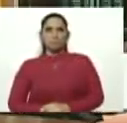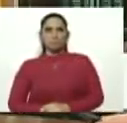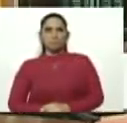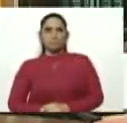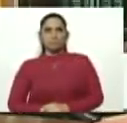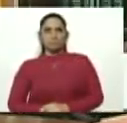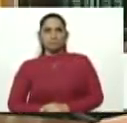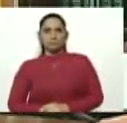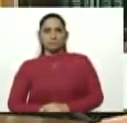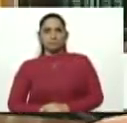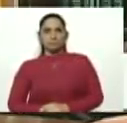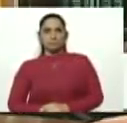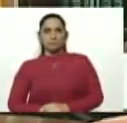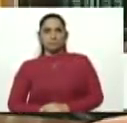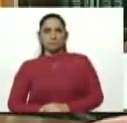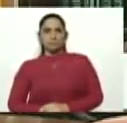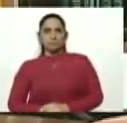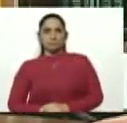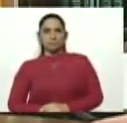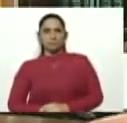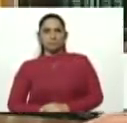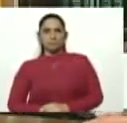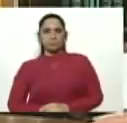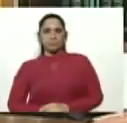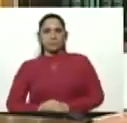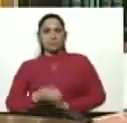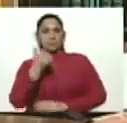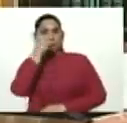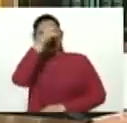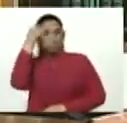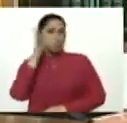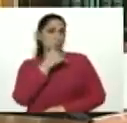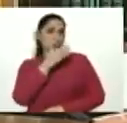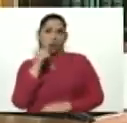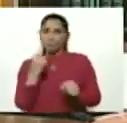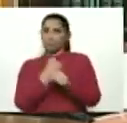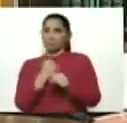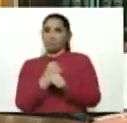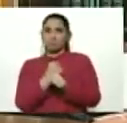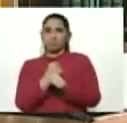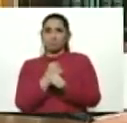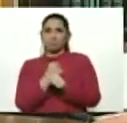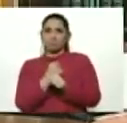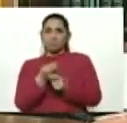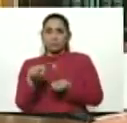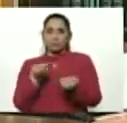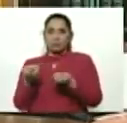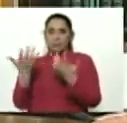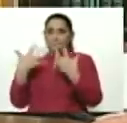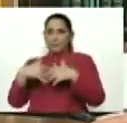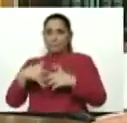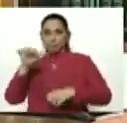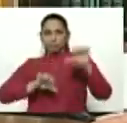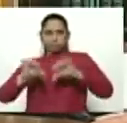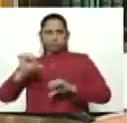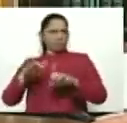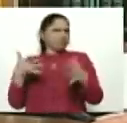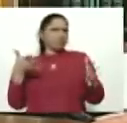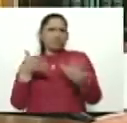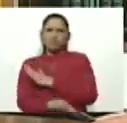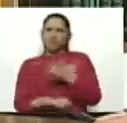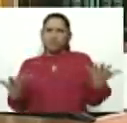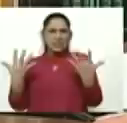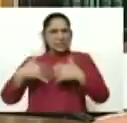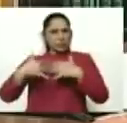Muy bien. Y sábado y domingo no trabajaron. El servicio de industria química, ¿qué es esta industria